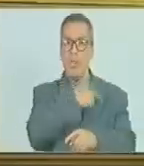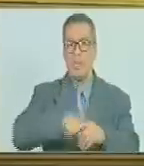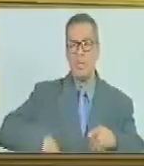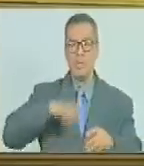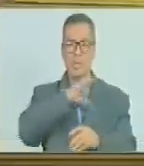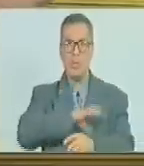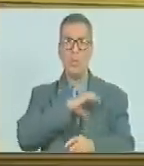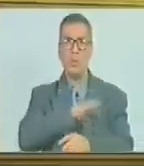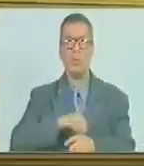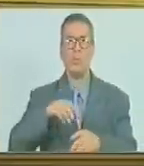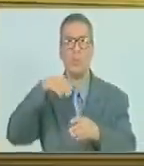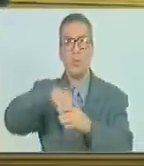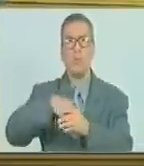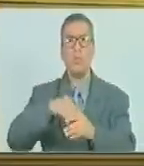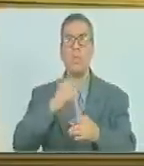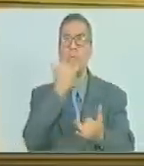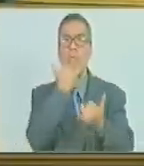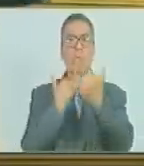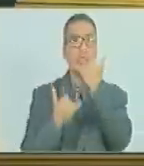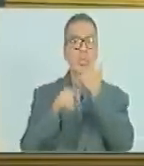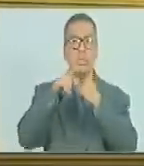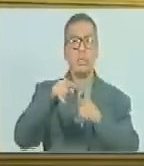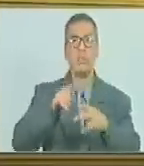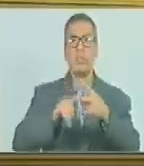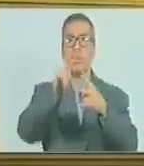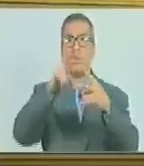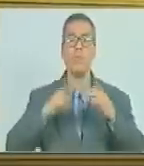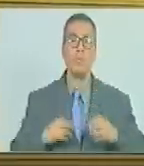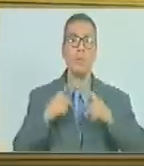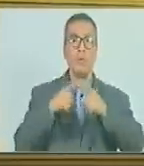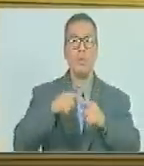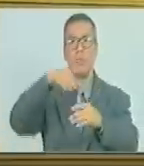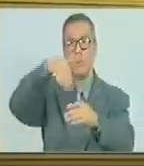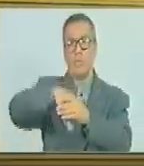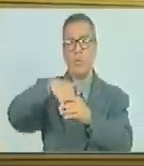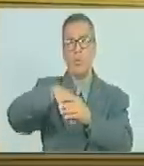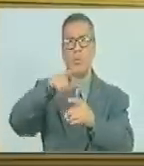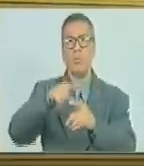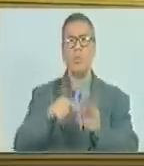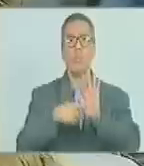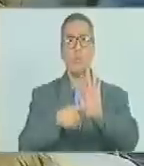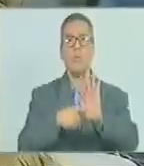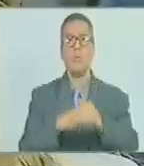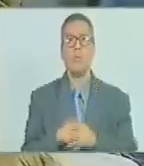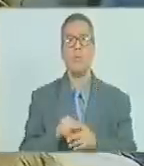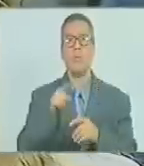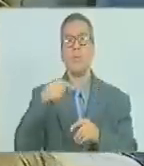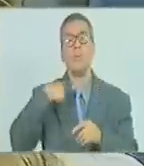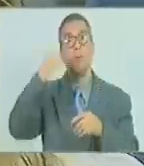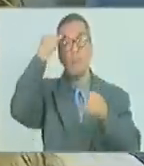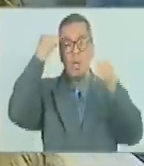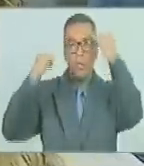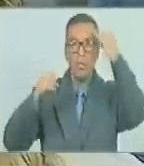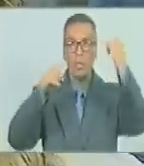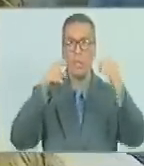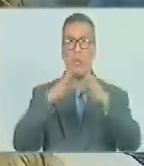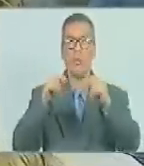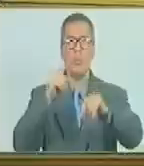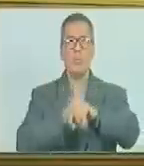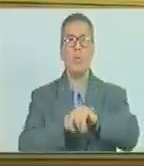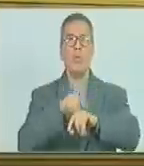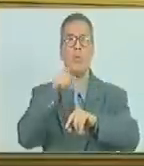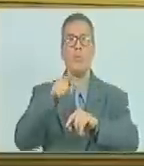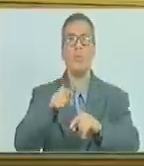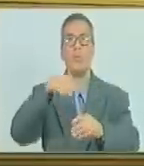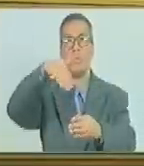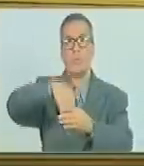Comisión Electoral diciendo que se habían equivocado con los resultados la segunda vez. El mismo presidente. Imagínense por un momento, en